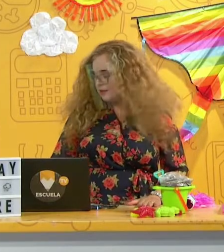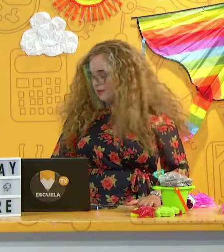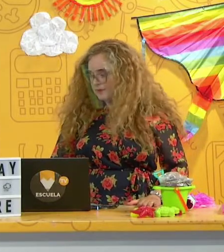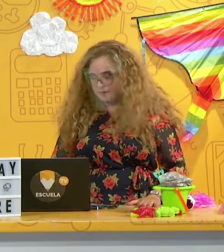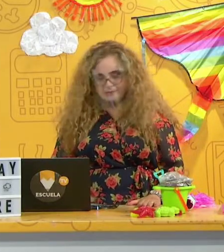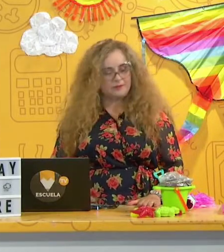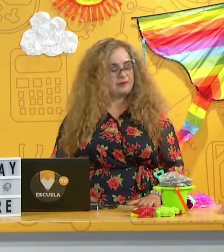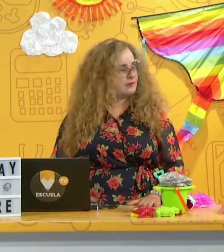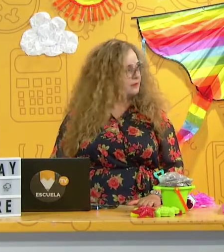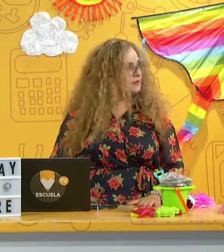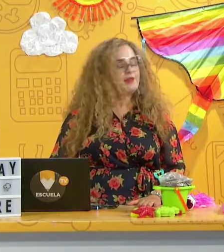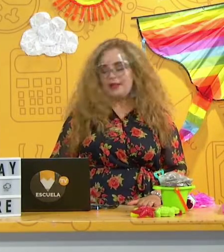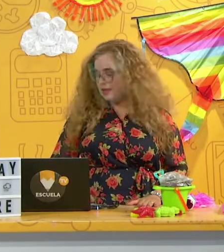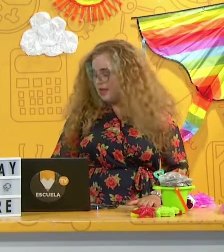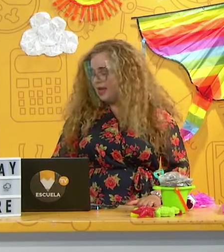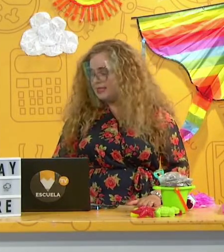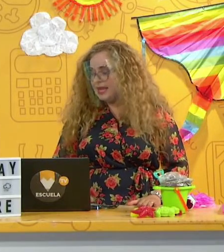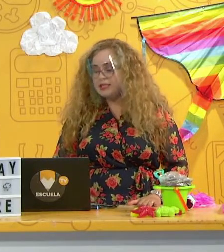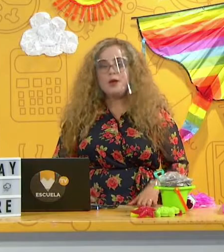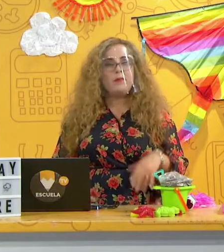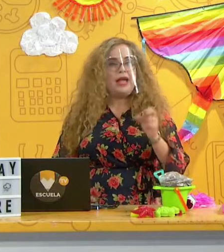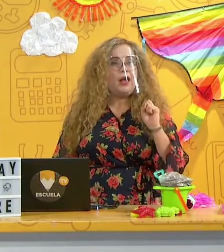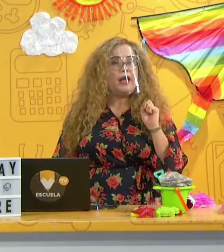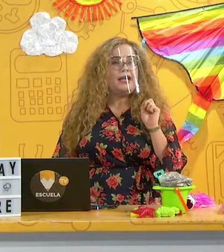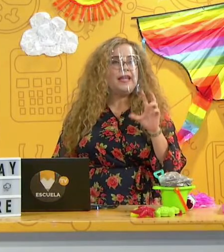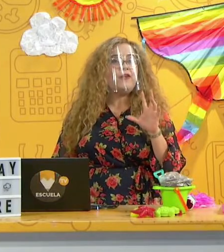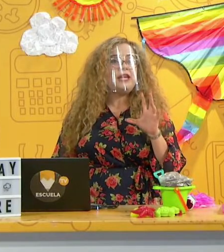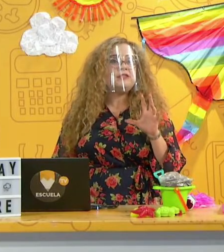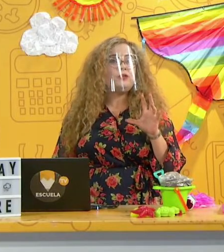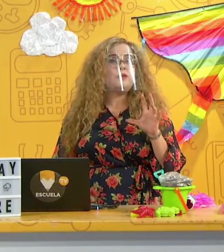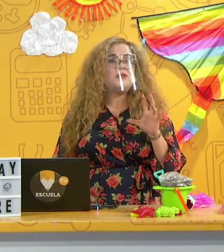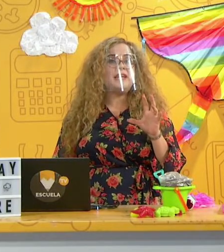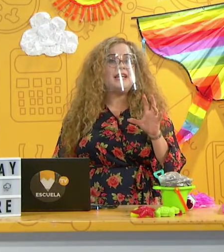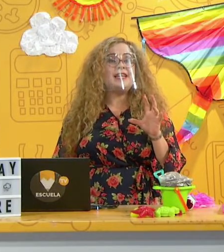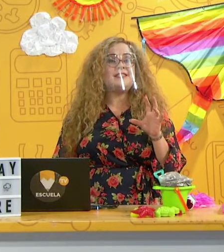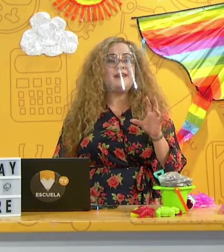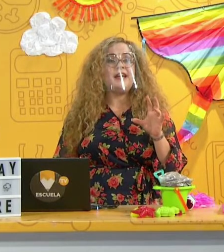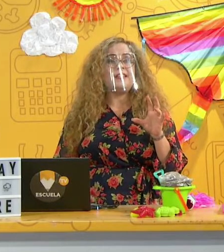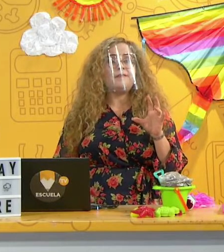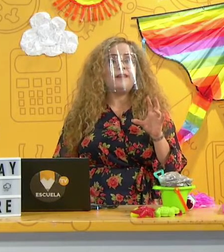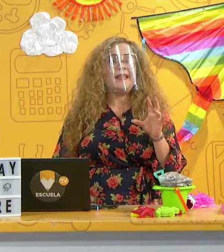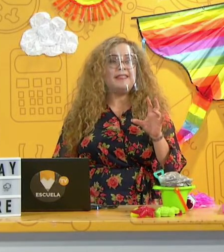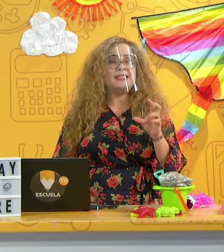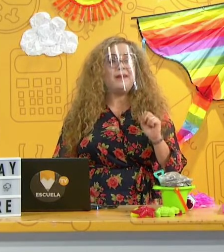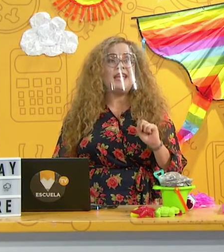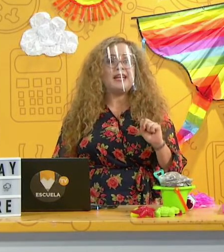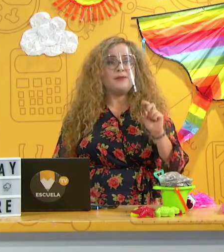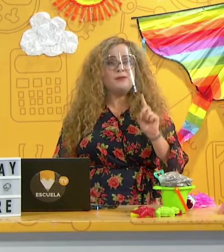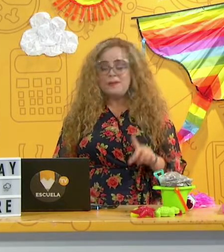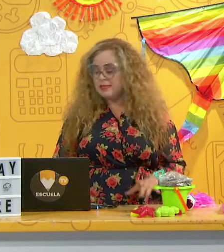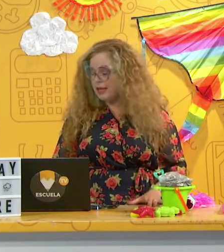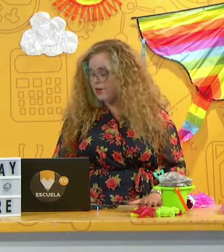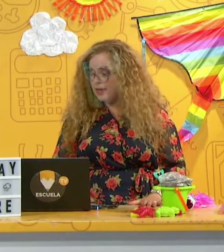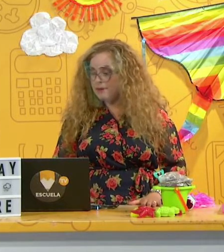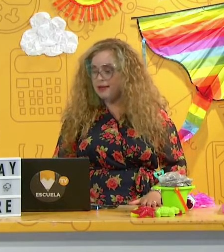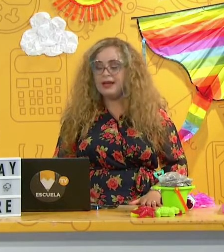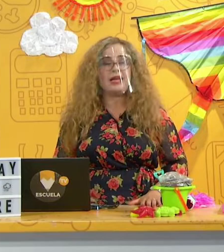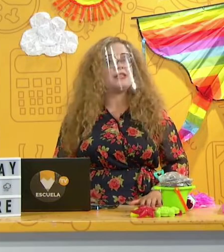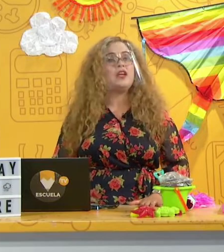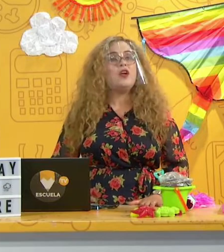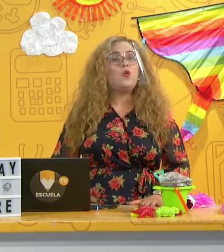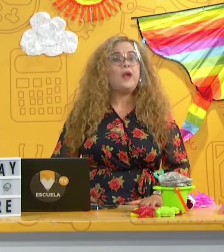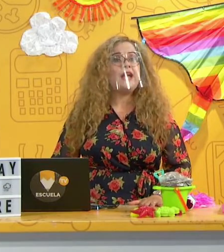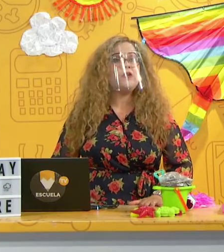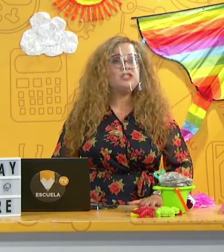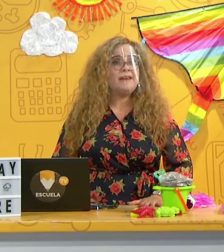también a los niños les gusta bastante. ¿Cómo ve, teacher? Así es. El día de hoy estos juegos se van a clasificar de diferentes maneras. Vamos a empezar con la primera que